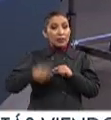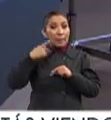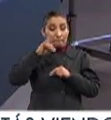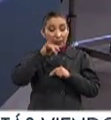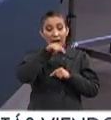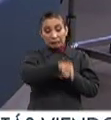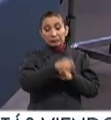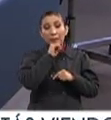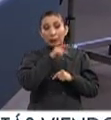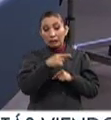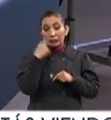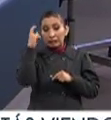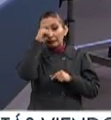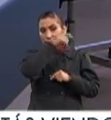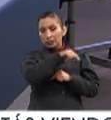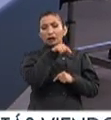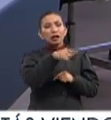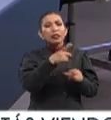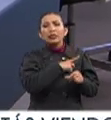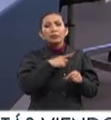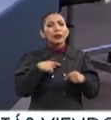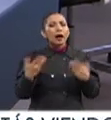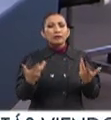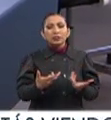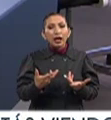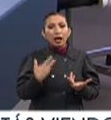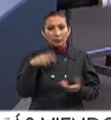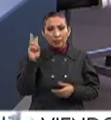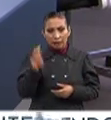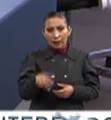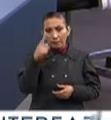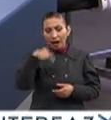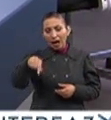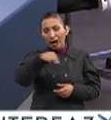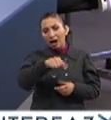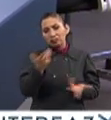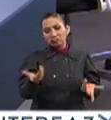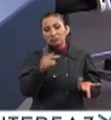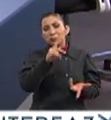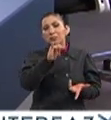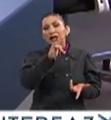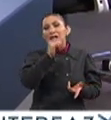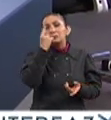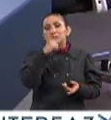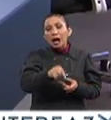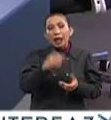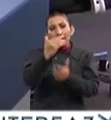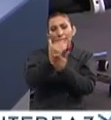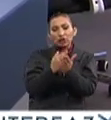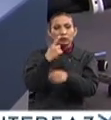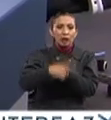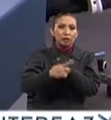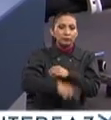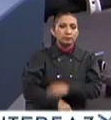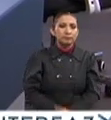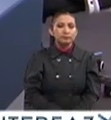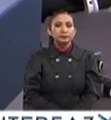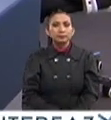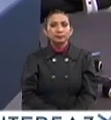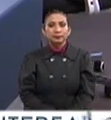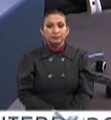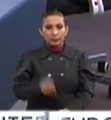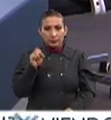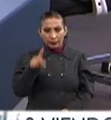pilas, yo creo que son un caso paradigmático. ¿Qué es lo que se debe de hacer realmente con estos residuos para minimizar el daño, maestro?